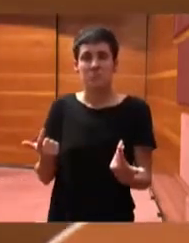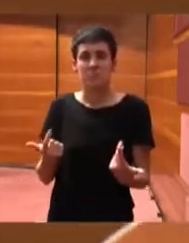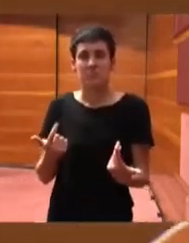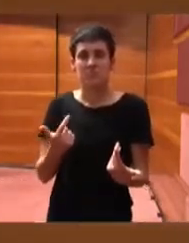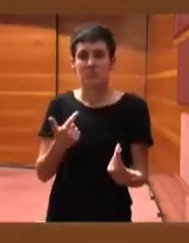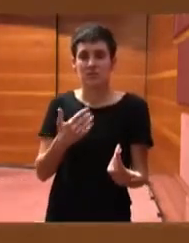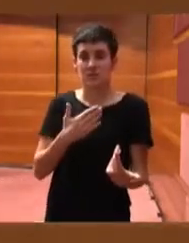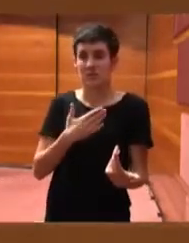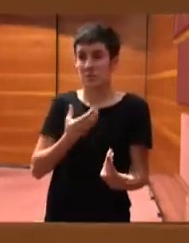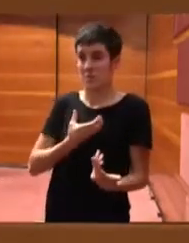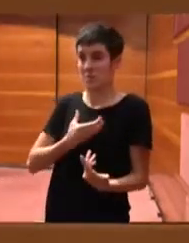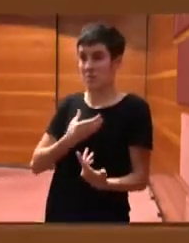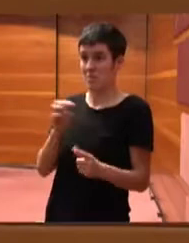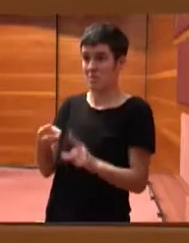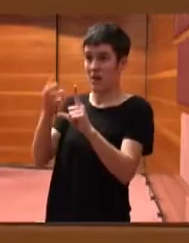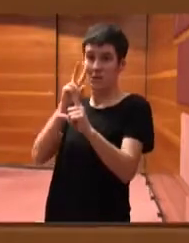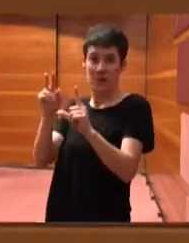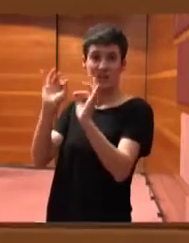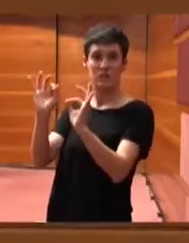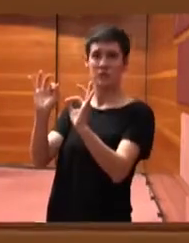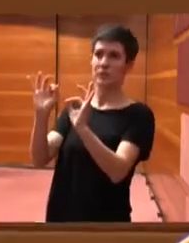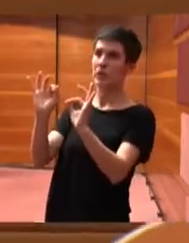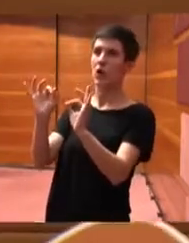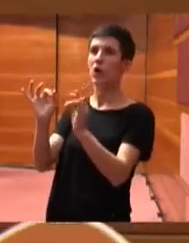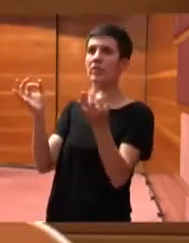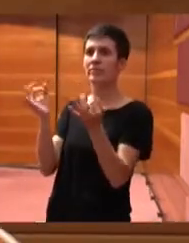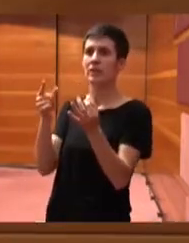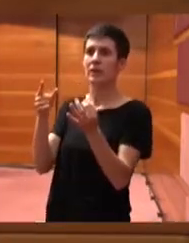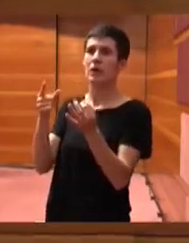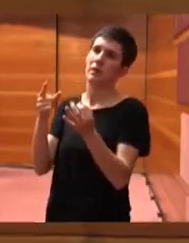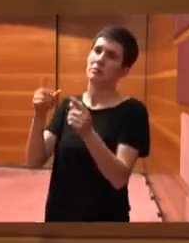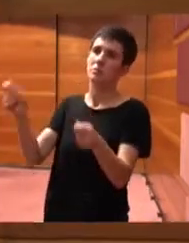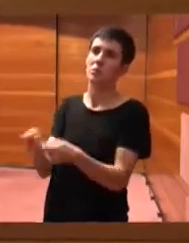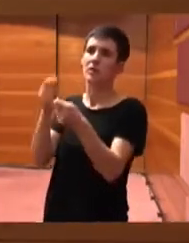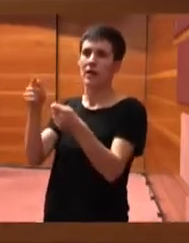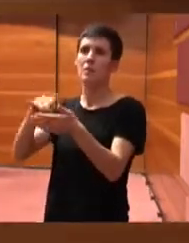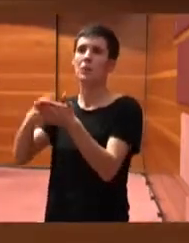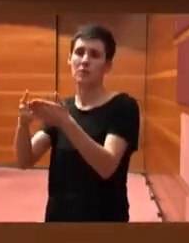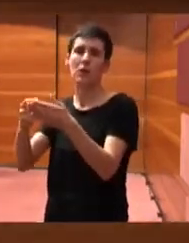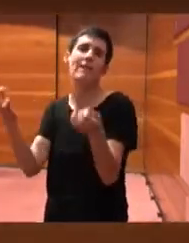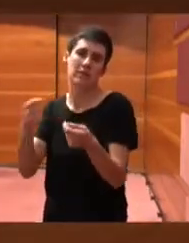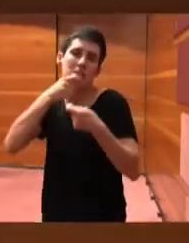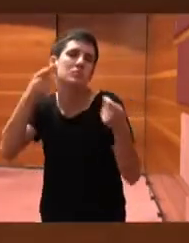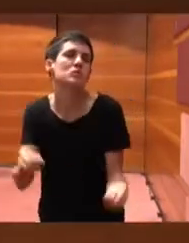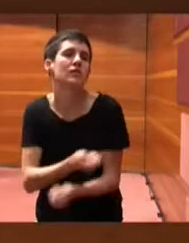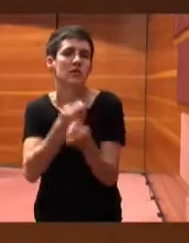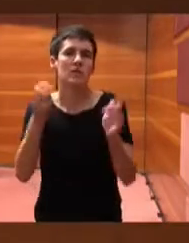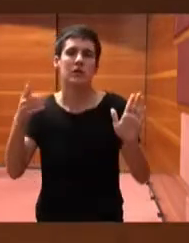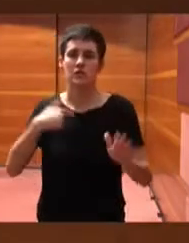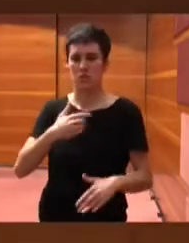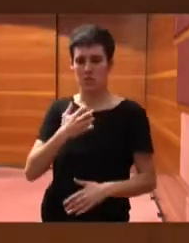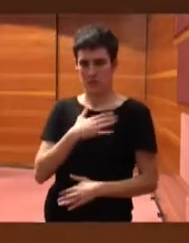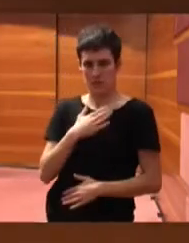Esto es lo que me ofrecía. Yo no digo que no tengan que gestionar estos programas, que no los tengan que comunicar. Pero a mí, estoy hablando exclusivamente de mí, de mi